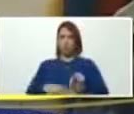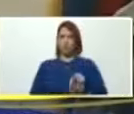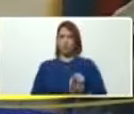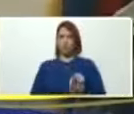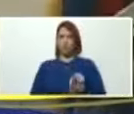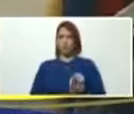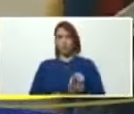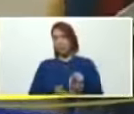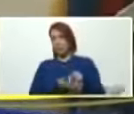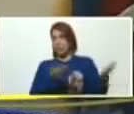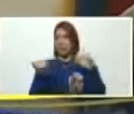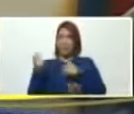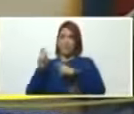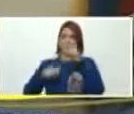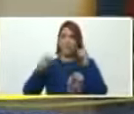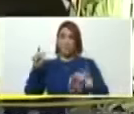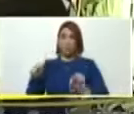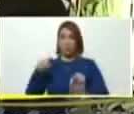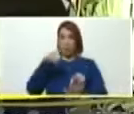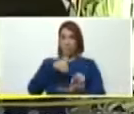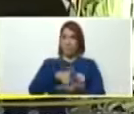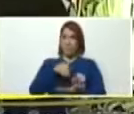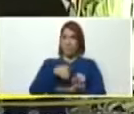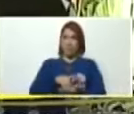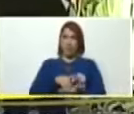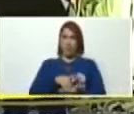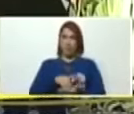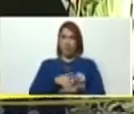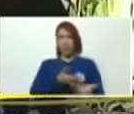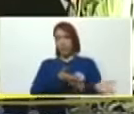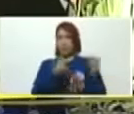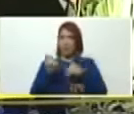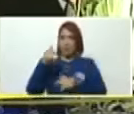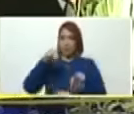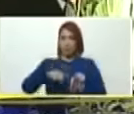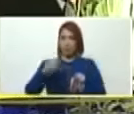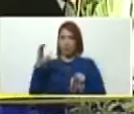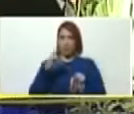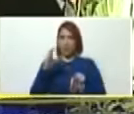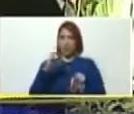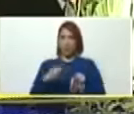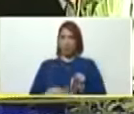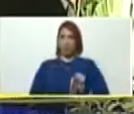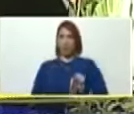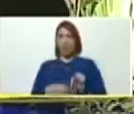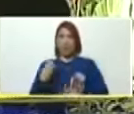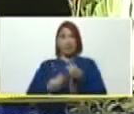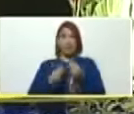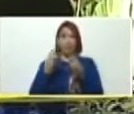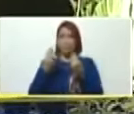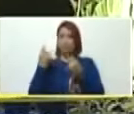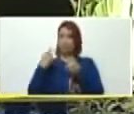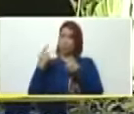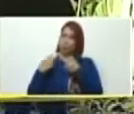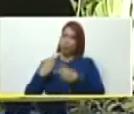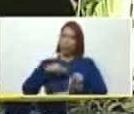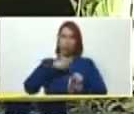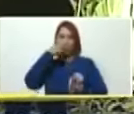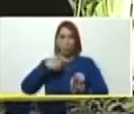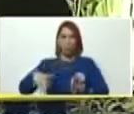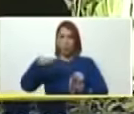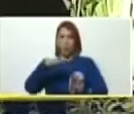gente de Miranda, que hace vida ya nocturna, y nos la vamos a traer a Caracas, que vamos a hacer muchas cosas para que nuestro